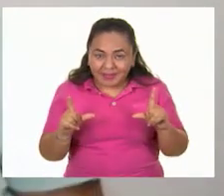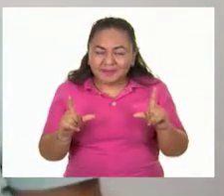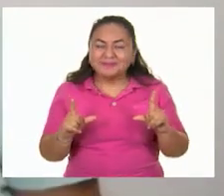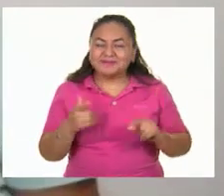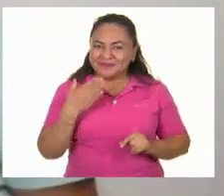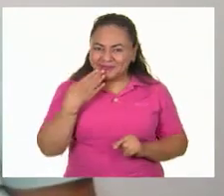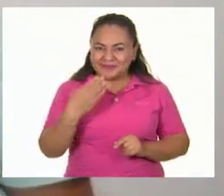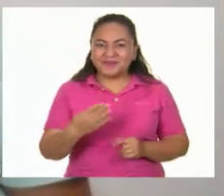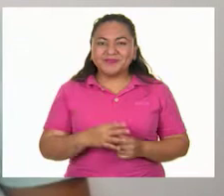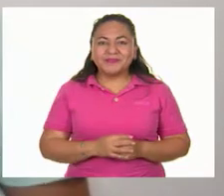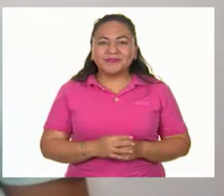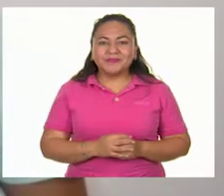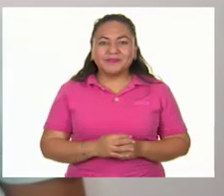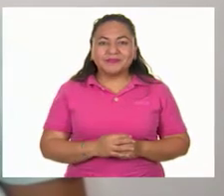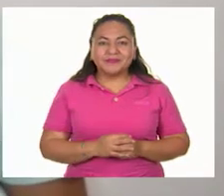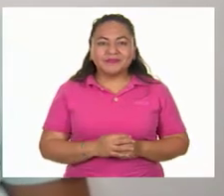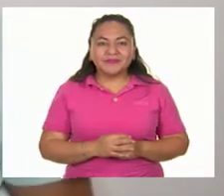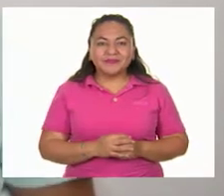Muy bien.